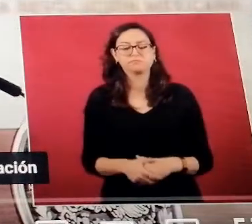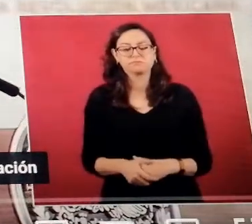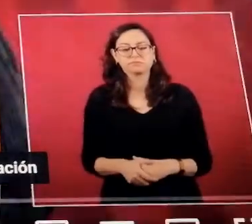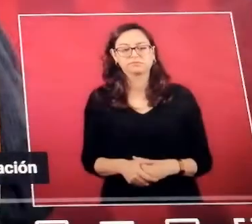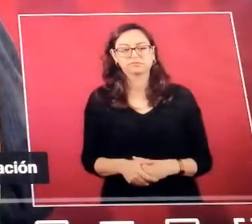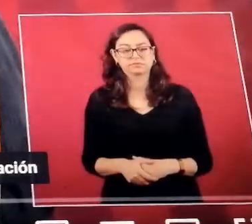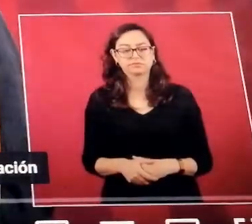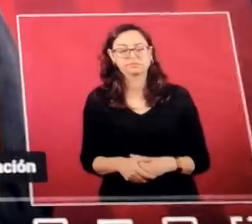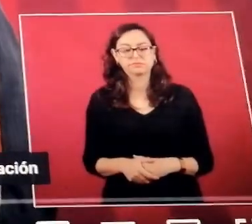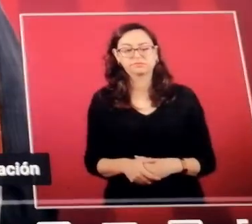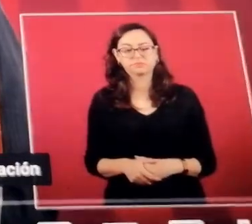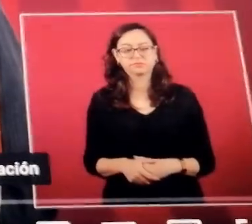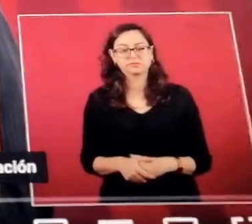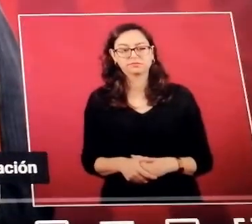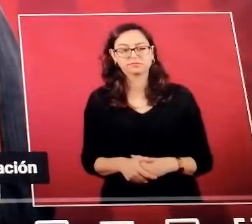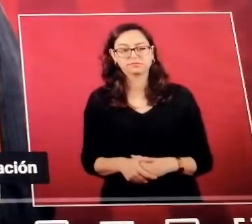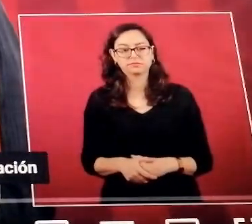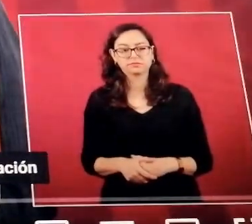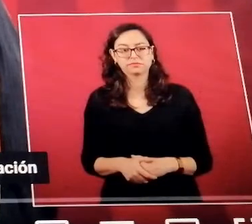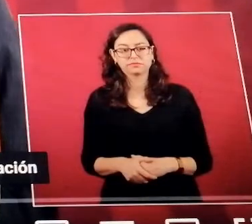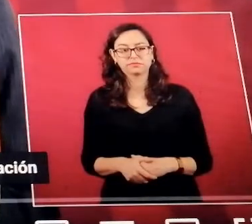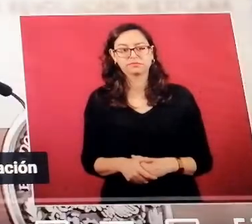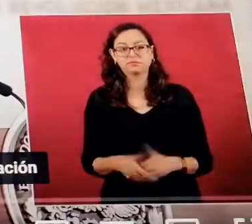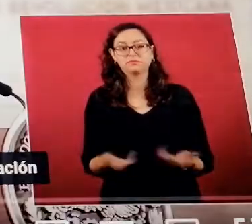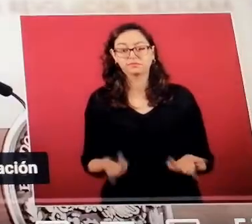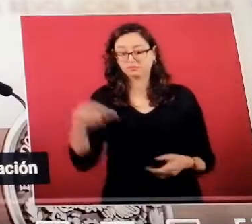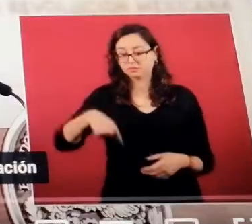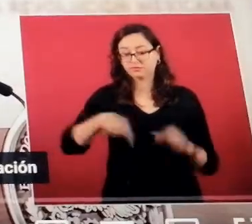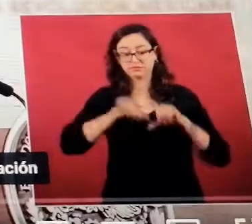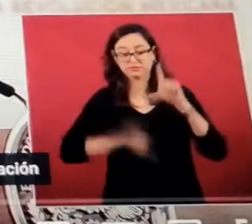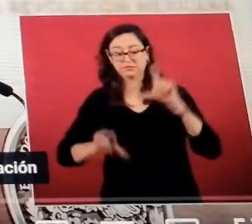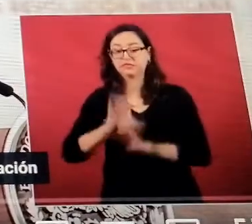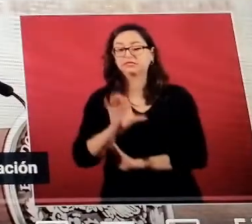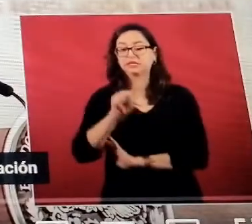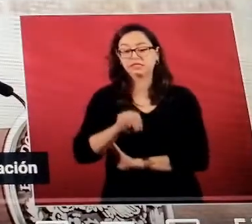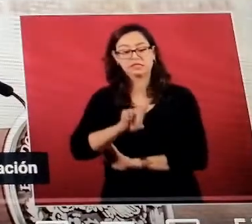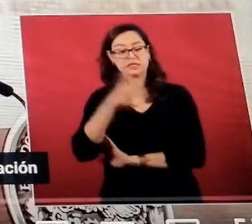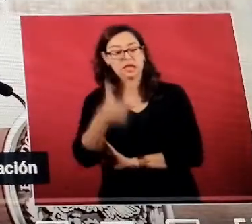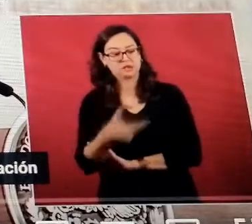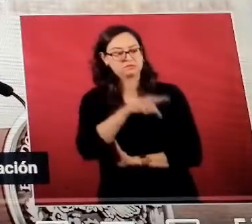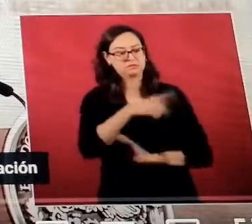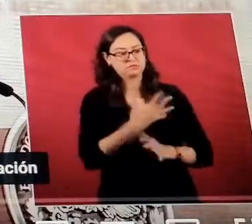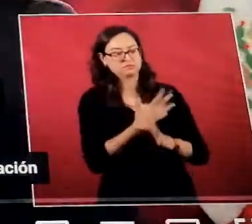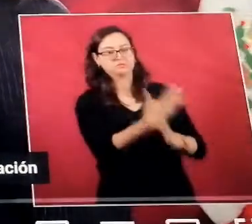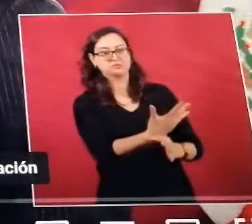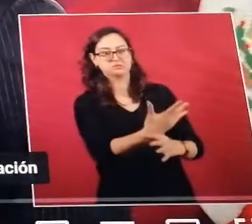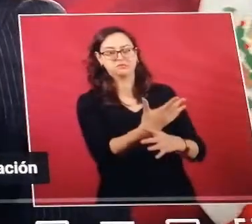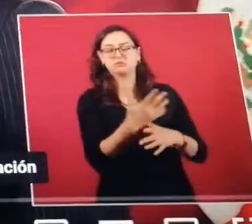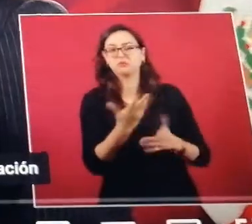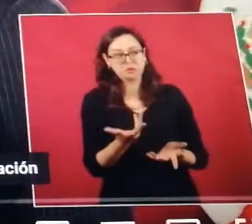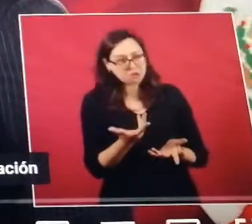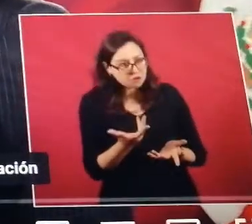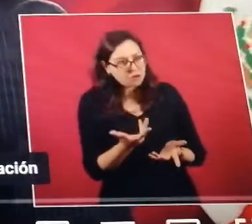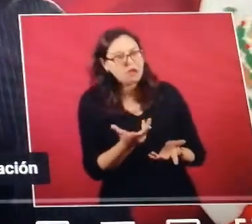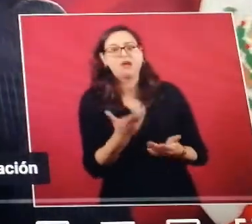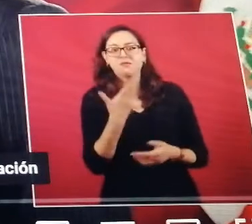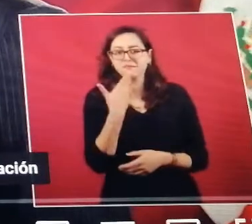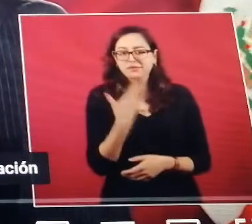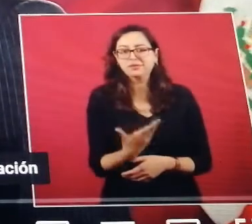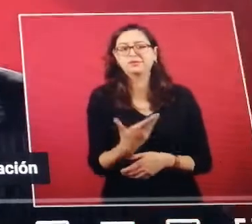Y me da mucho gusto, por otro lado, que la Comisión de Derechos Humanos de México sí tenga una postura distinta a la